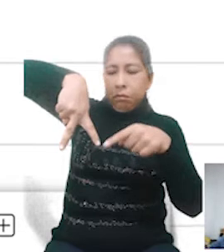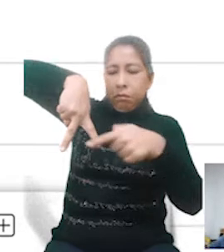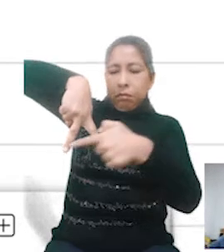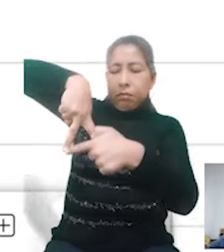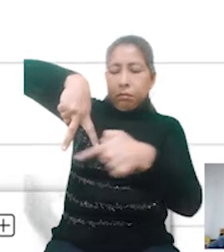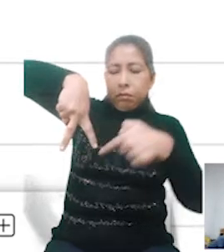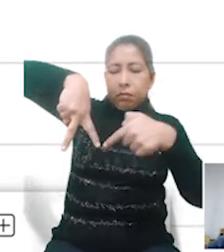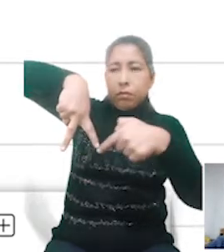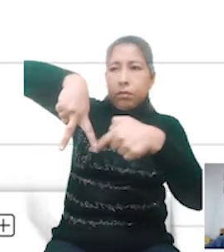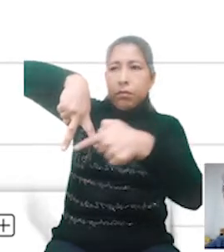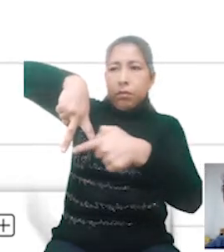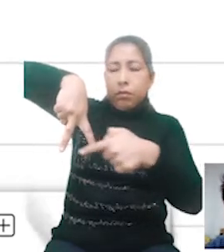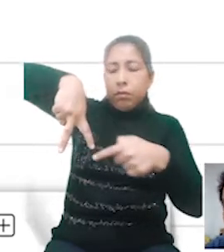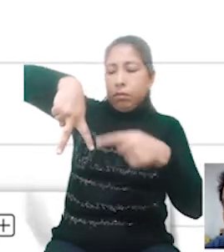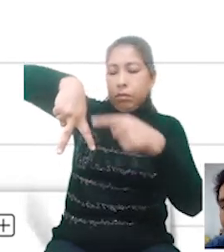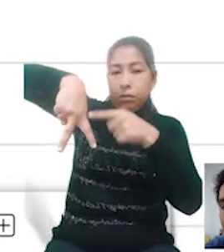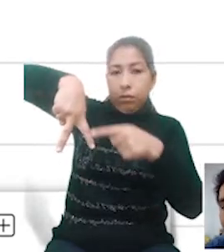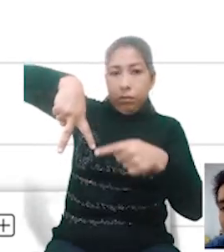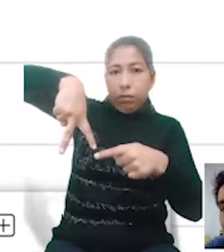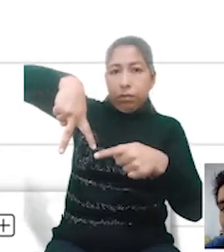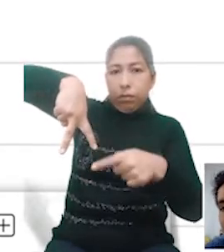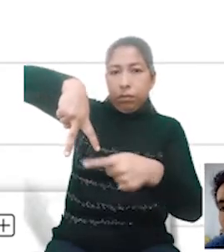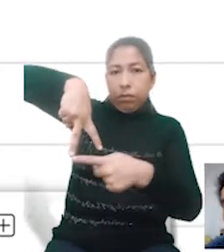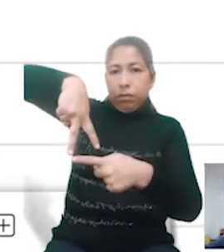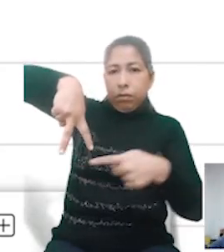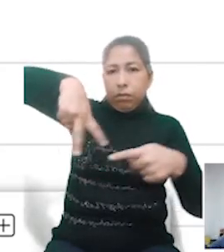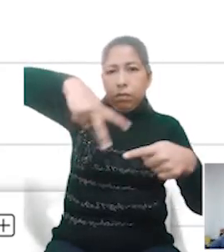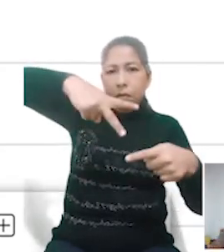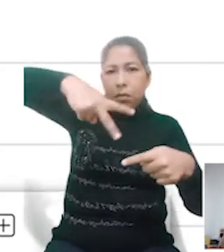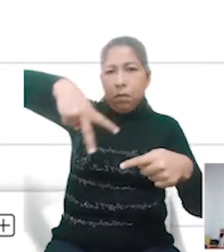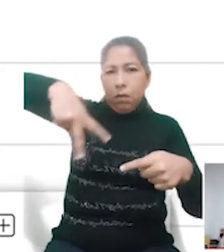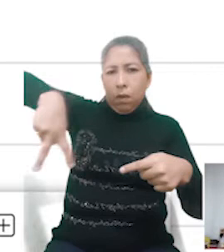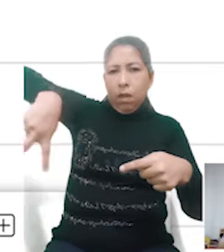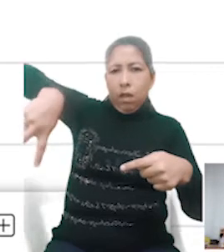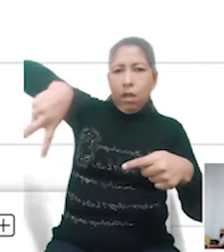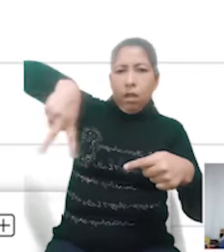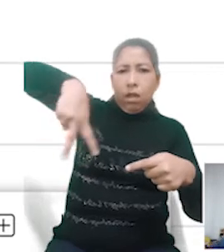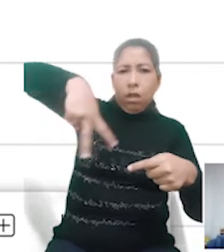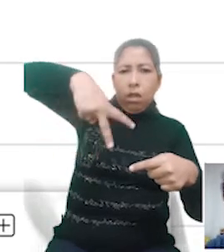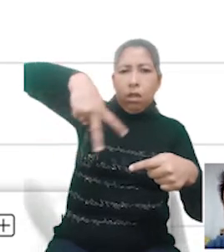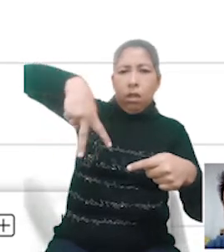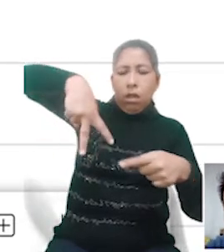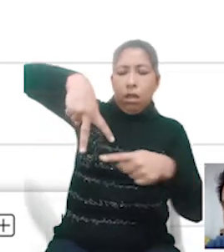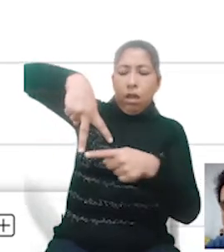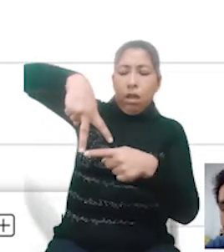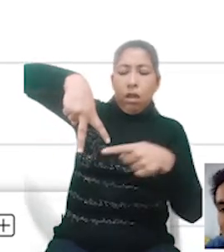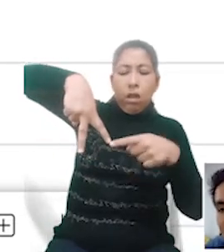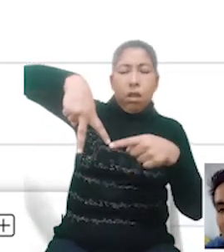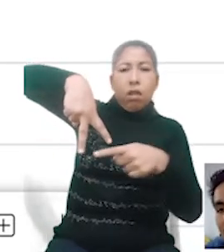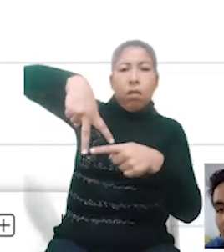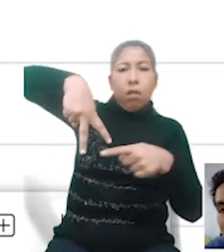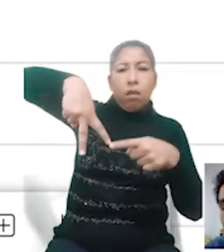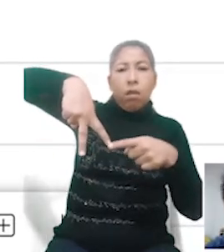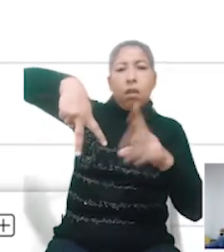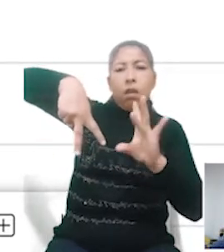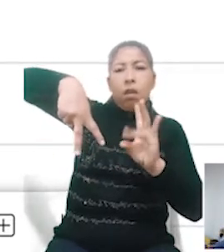7.5 centímetros. Se refiere a que el péndulo, en lo que oscila de un lado a otro, describe una distancia de